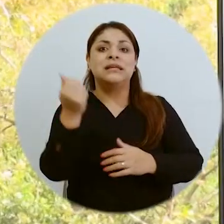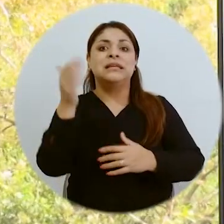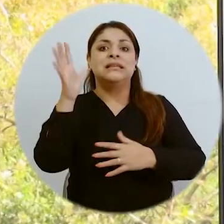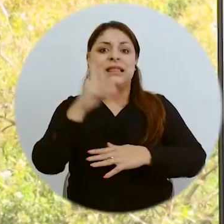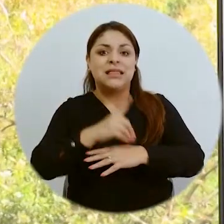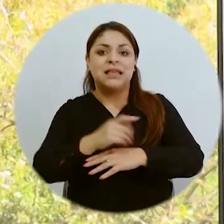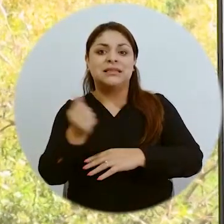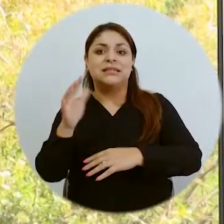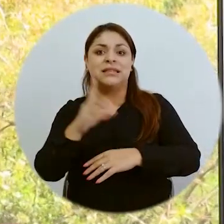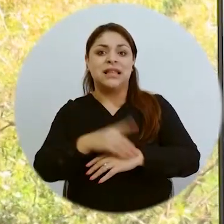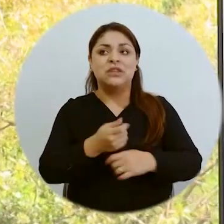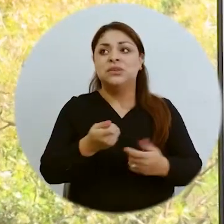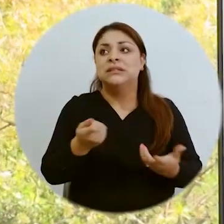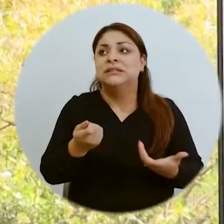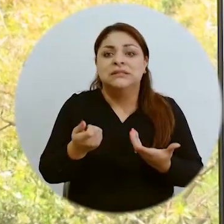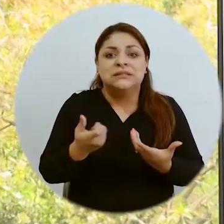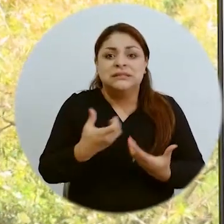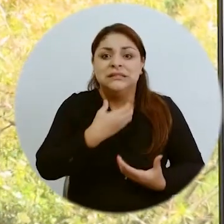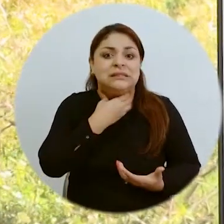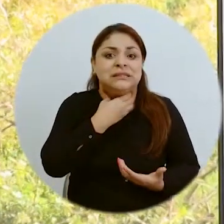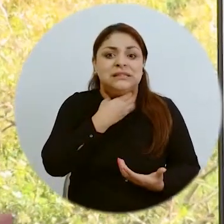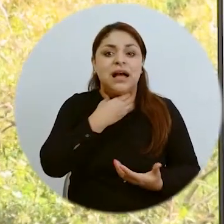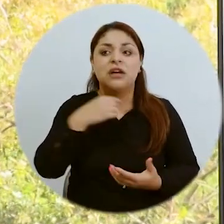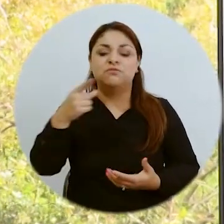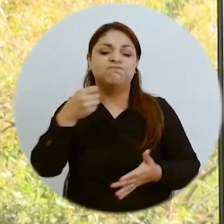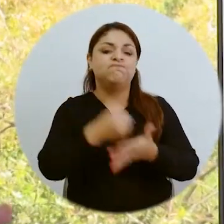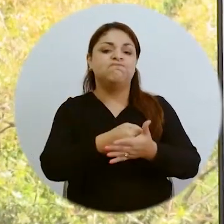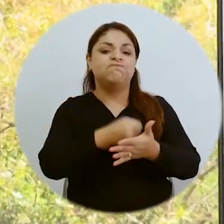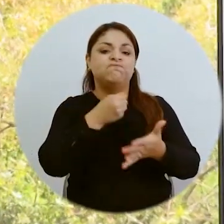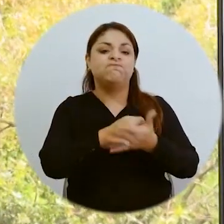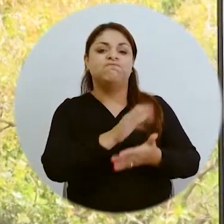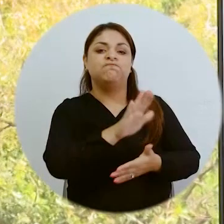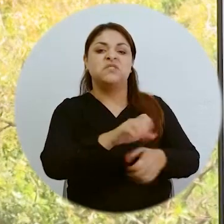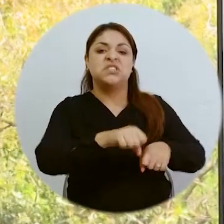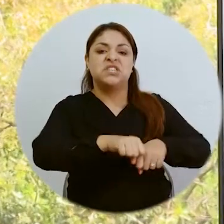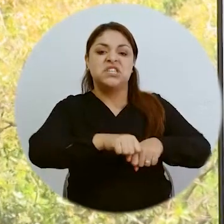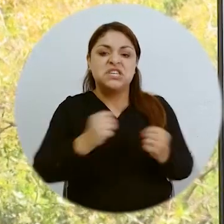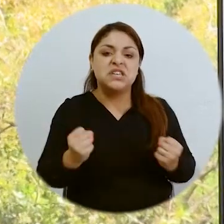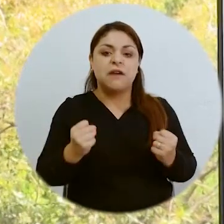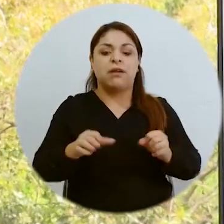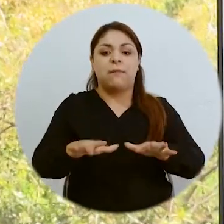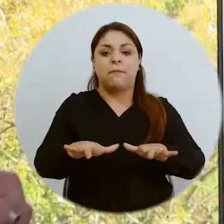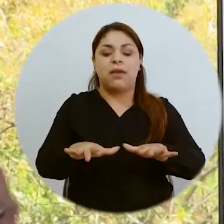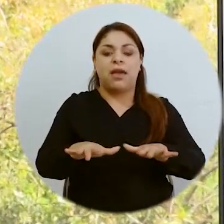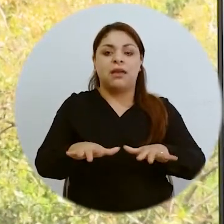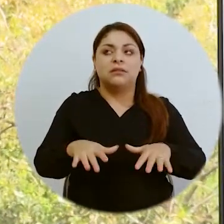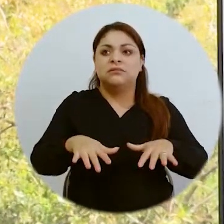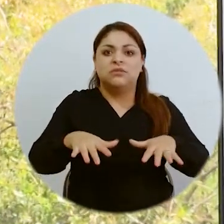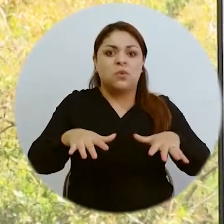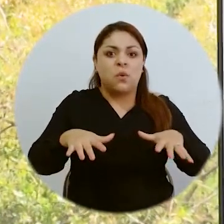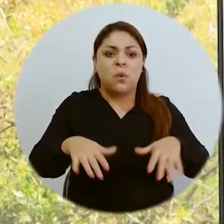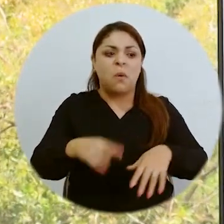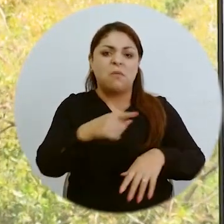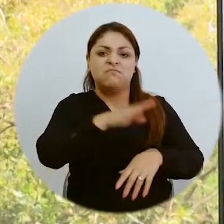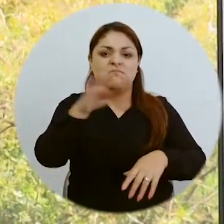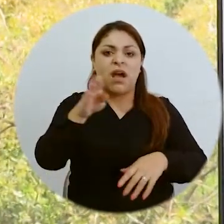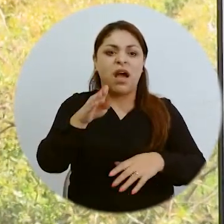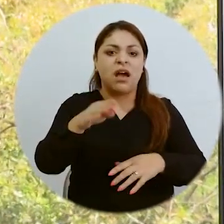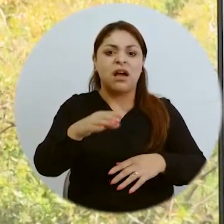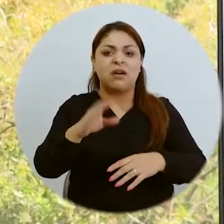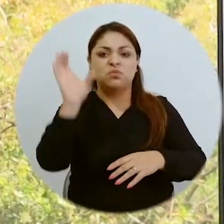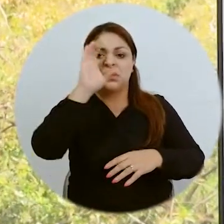Nos metemos en un crédito gota a gota, cuyas tasas de interés pueden superar el 400 o el 500%,